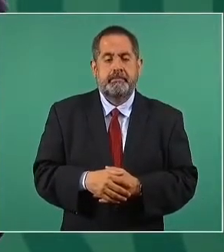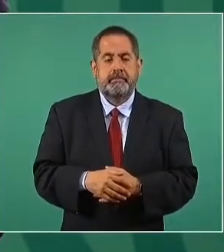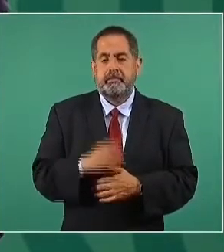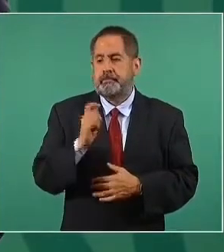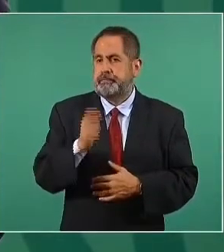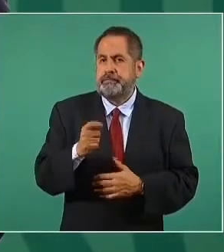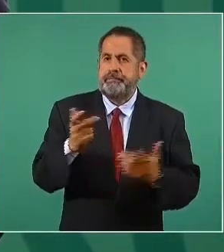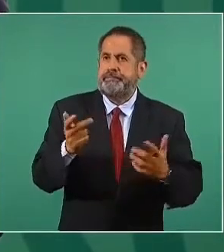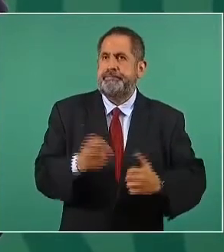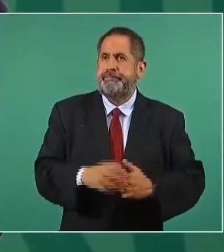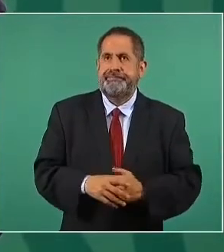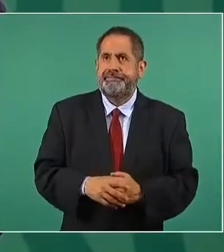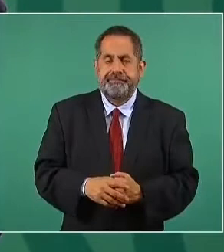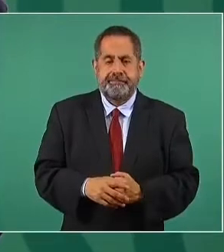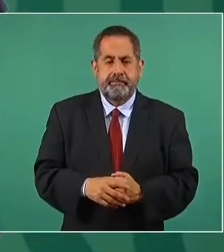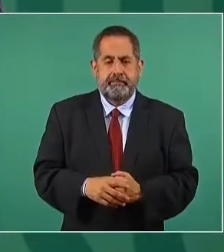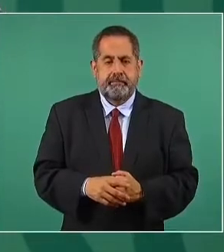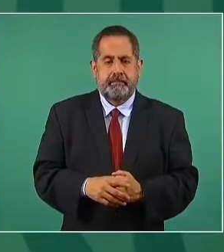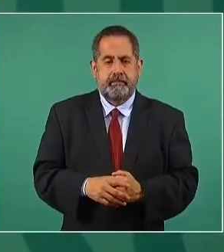con